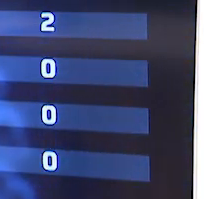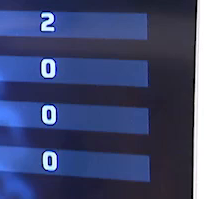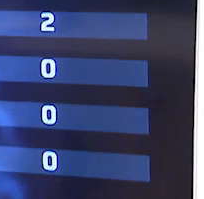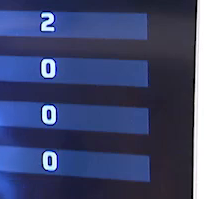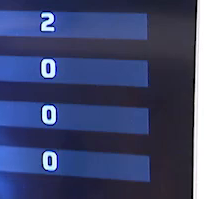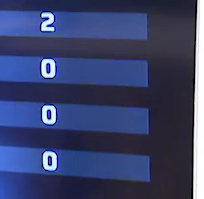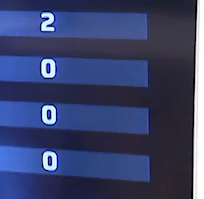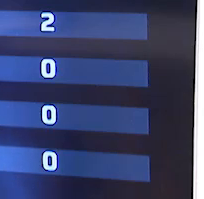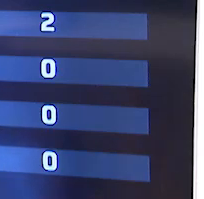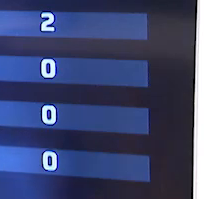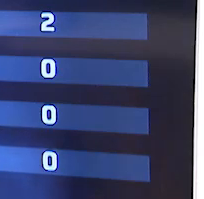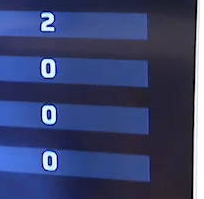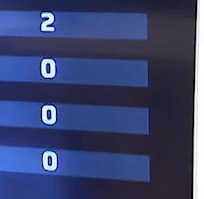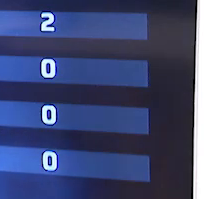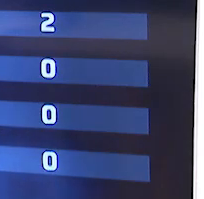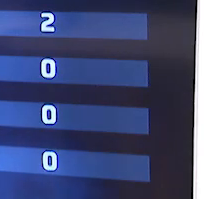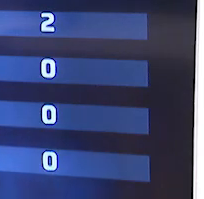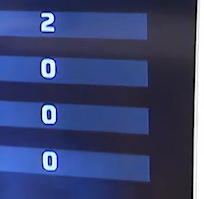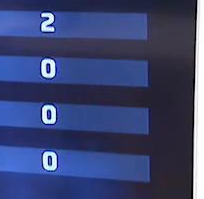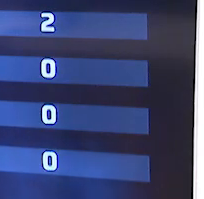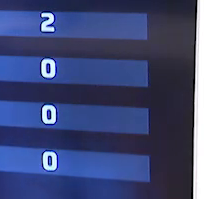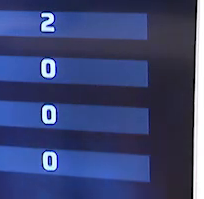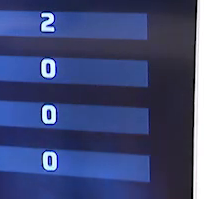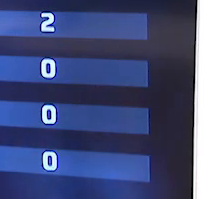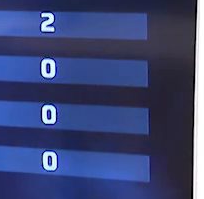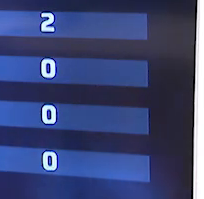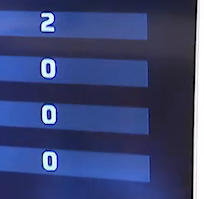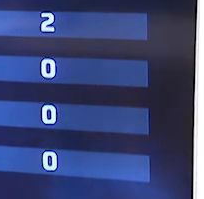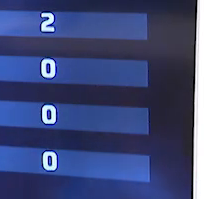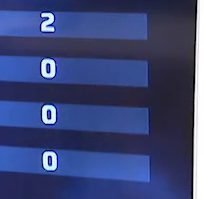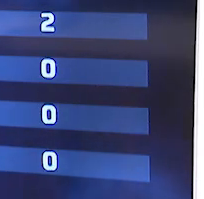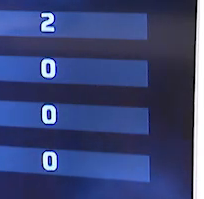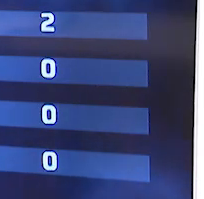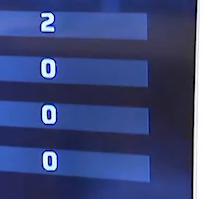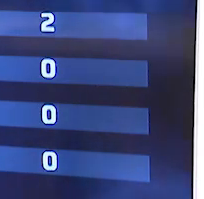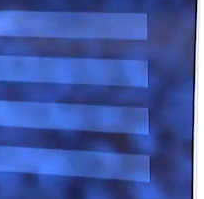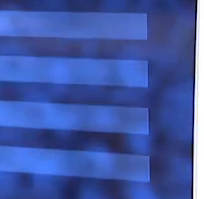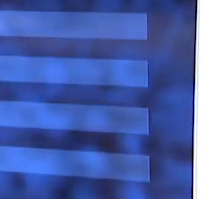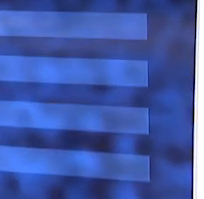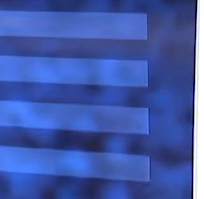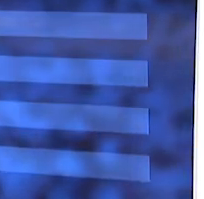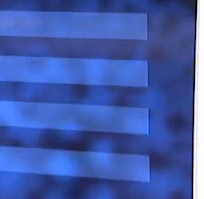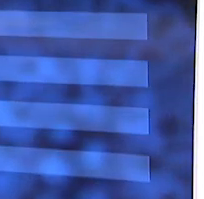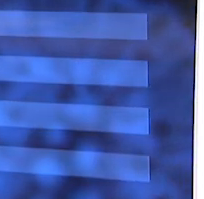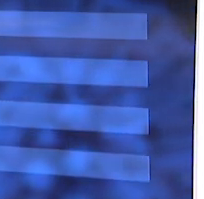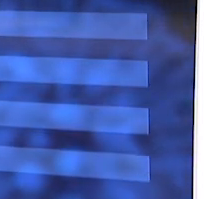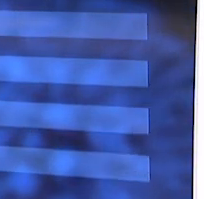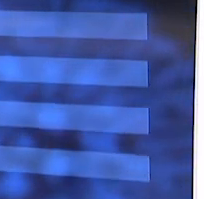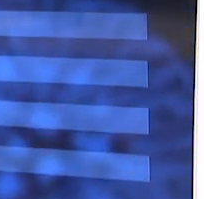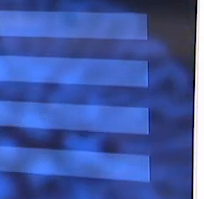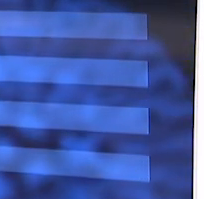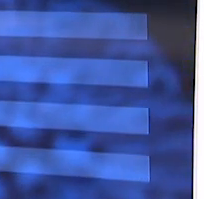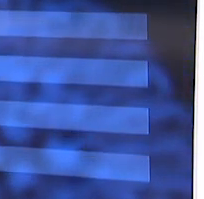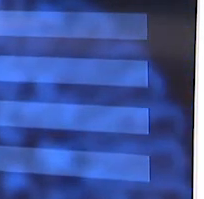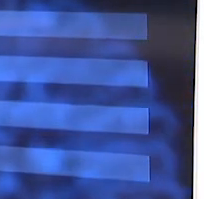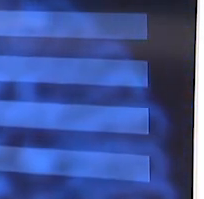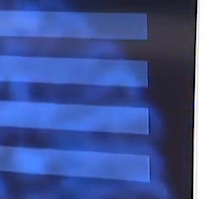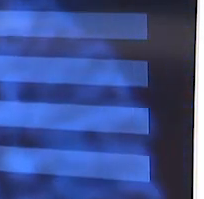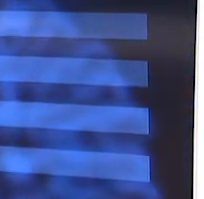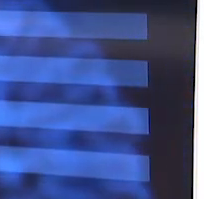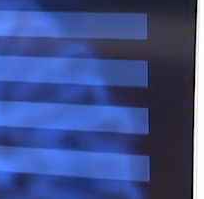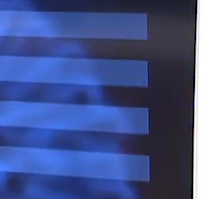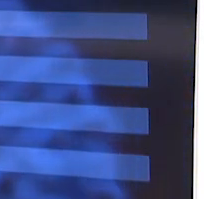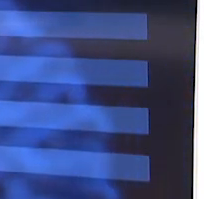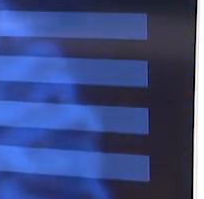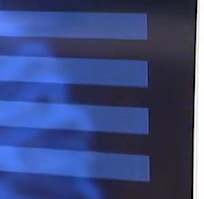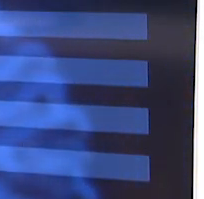6 personas recuperadas. En Quimbaya, 7 casos, 6 personas recuperadas. Les contamos también que en Génova